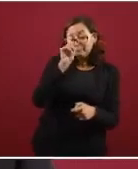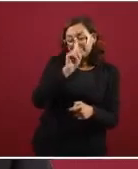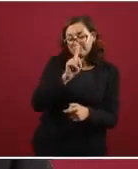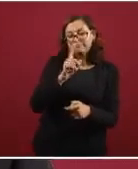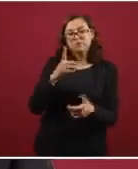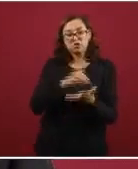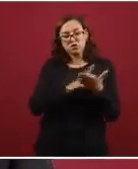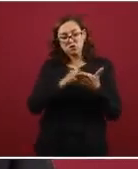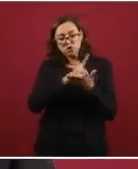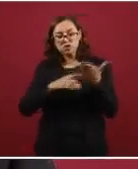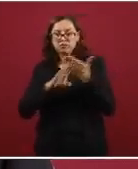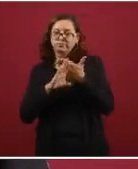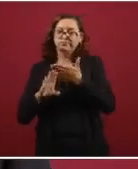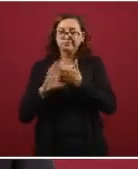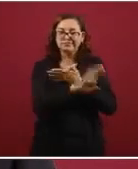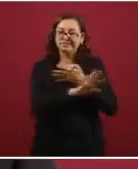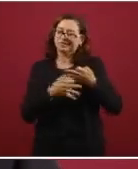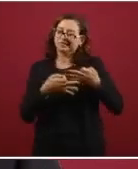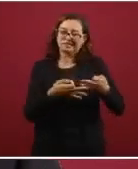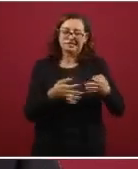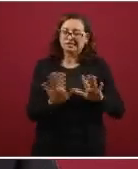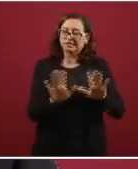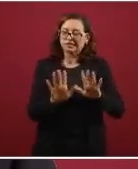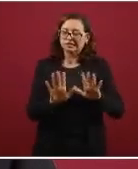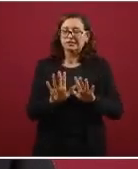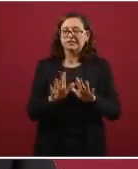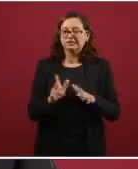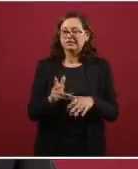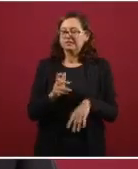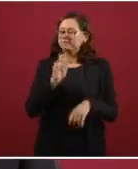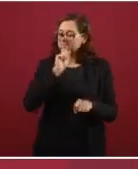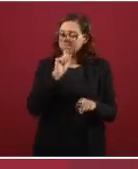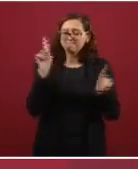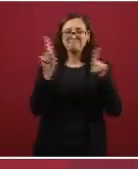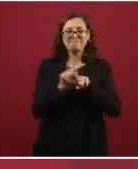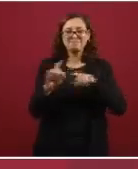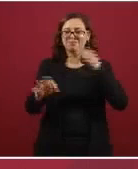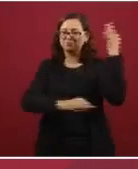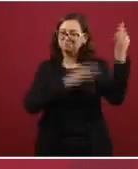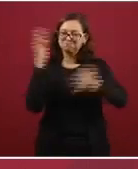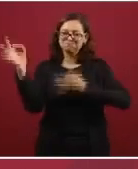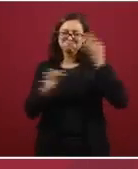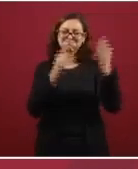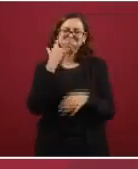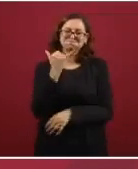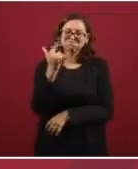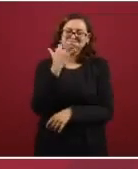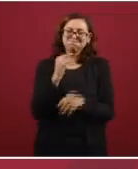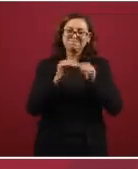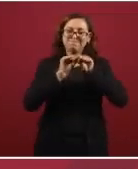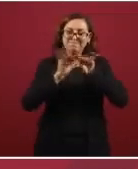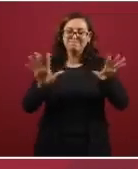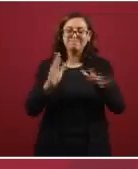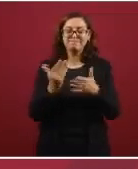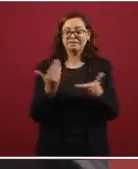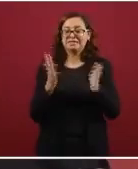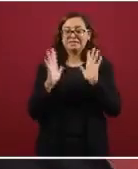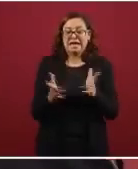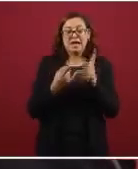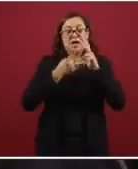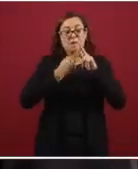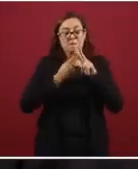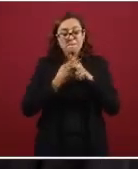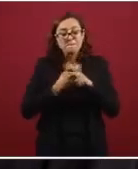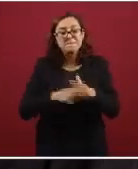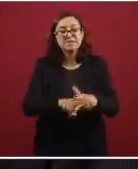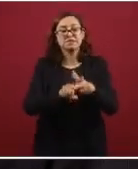las drogas, esa también será una campaña intensa, ya comenzó, pero